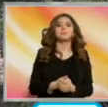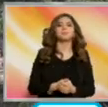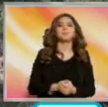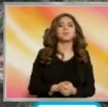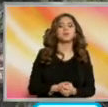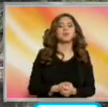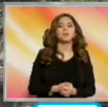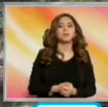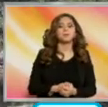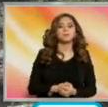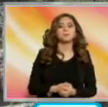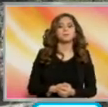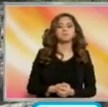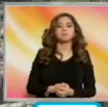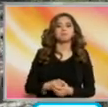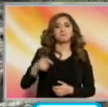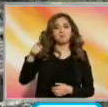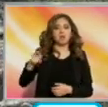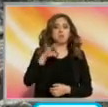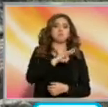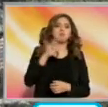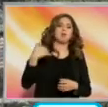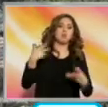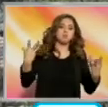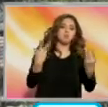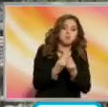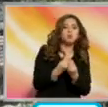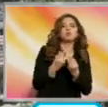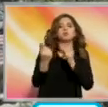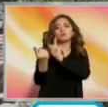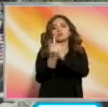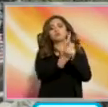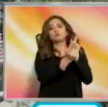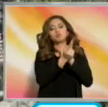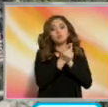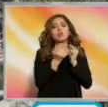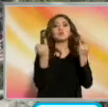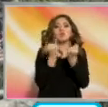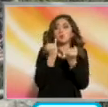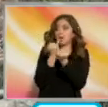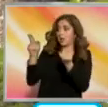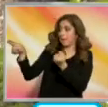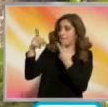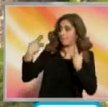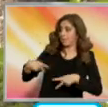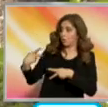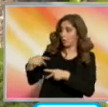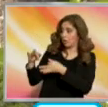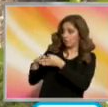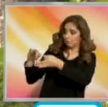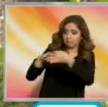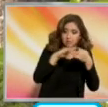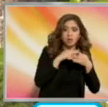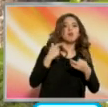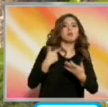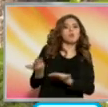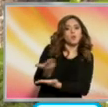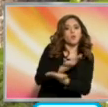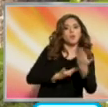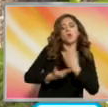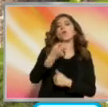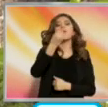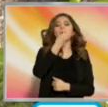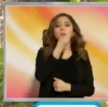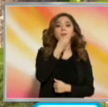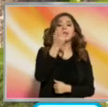cabo conviven, pueden incluso compartir alimentos con las personas que están alrededor. Sí. Y estos son